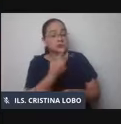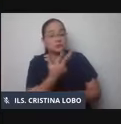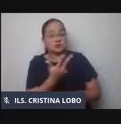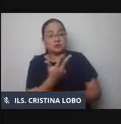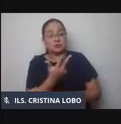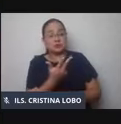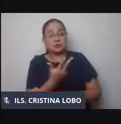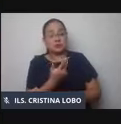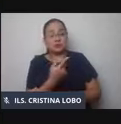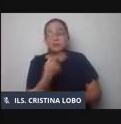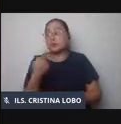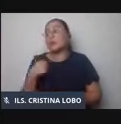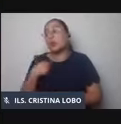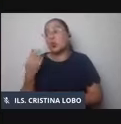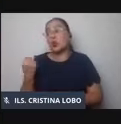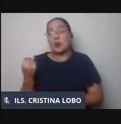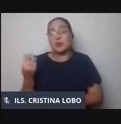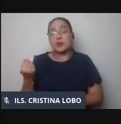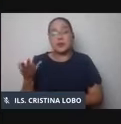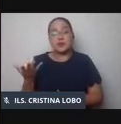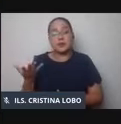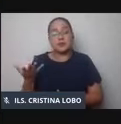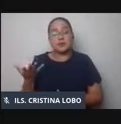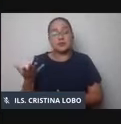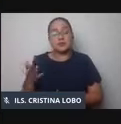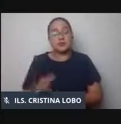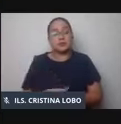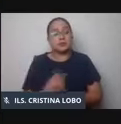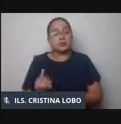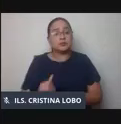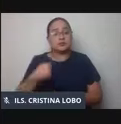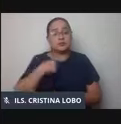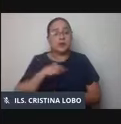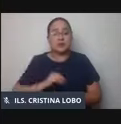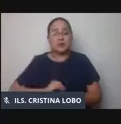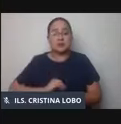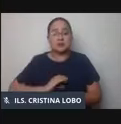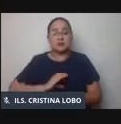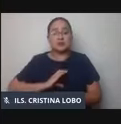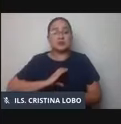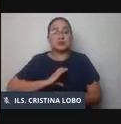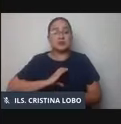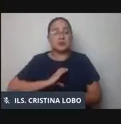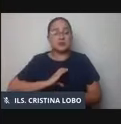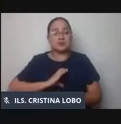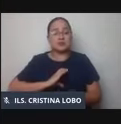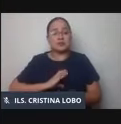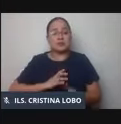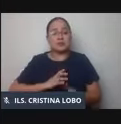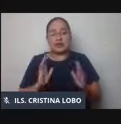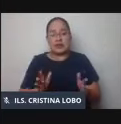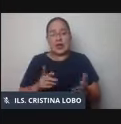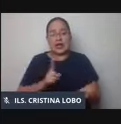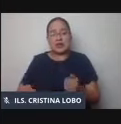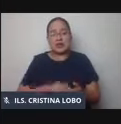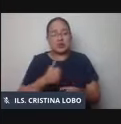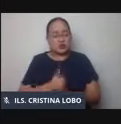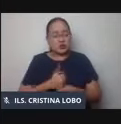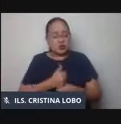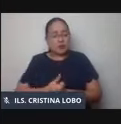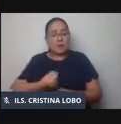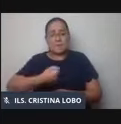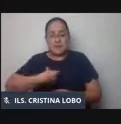puedo decir que saqué 9. Porque nuestra autoestima ya está lacerada por mí misma, ¿no?